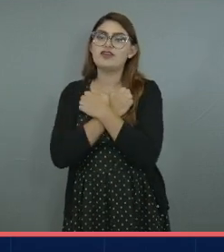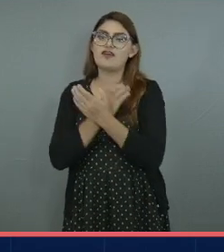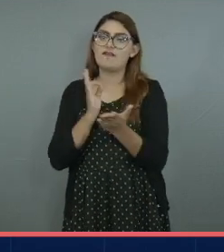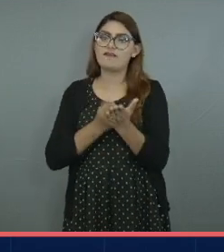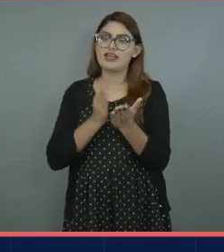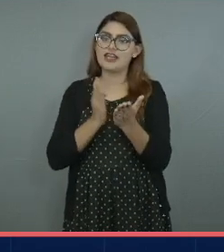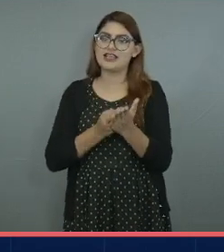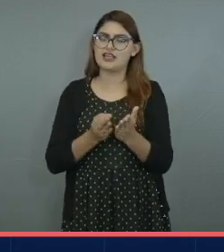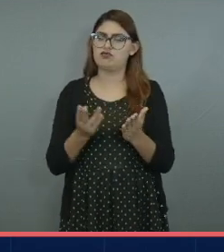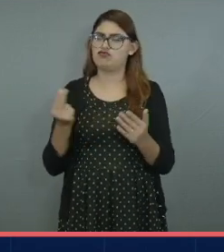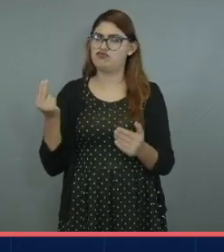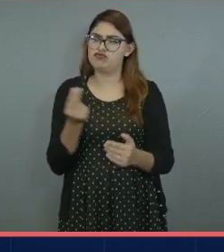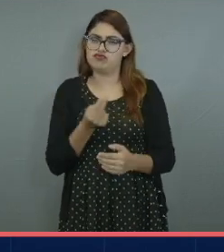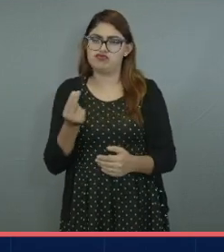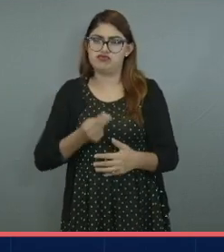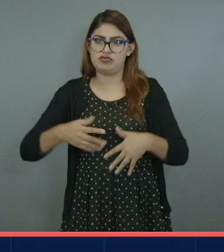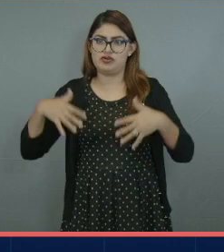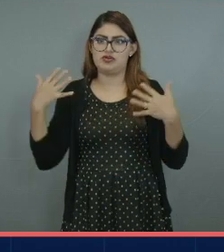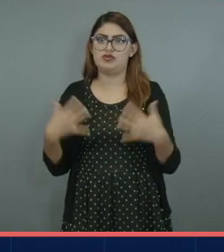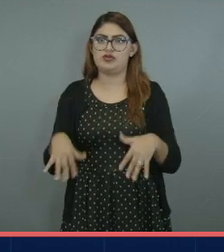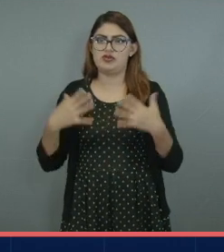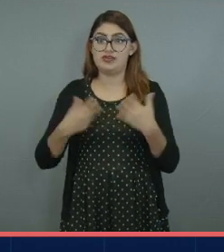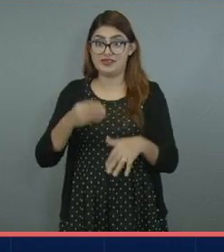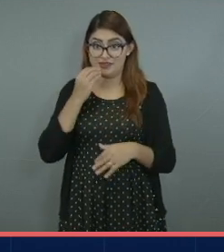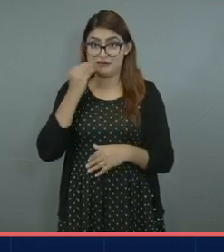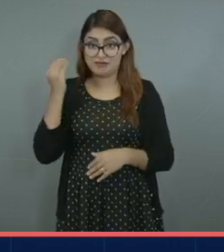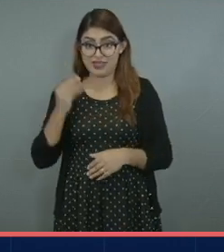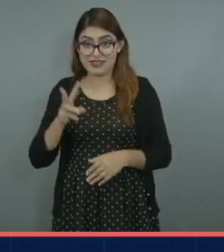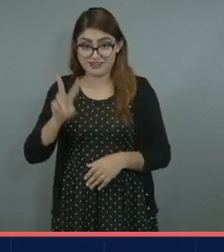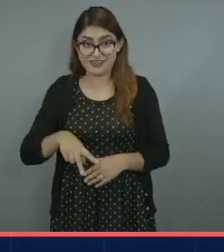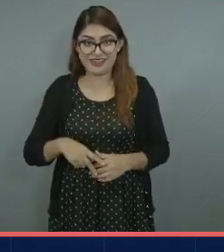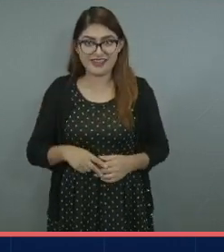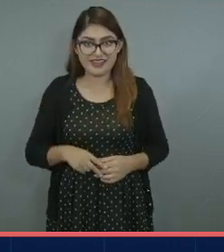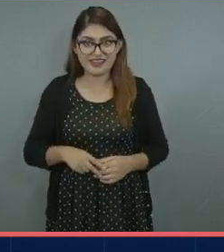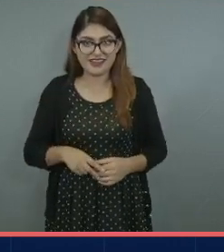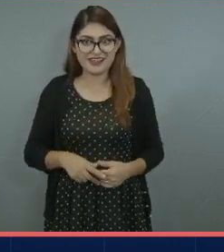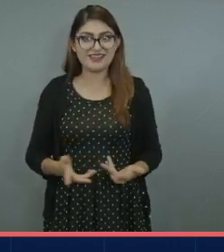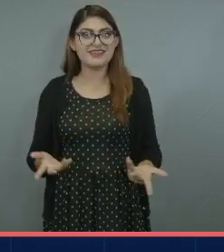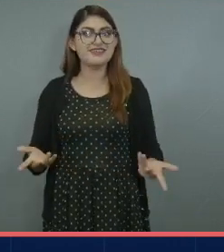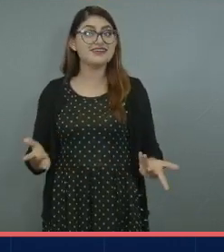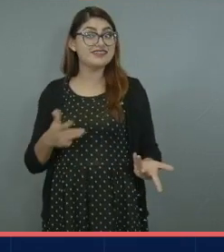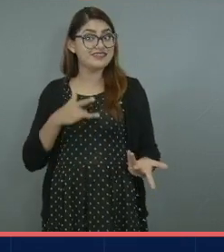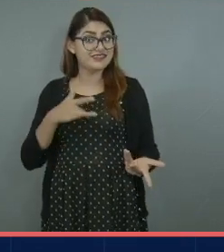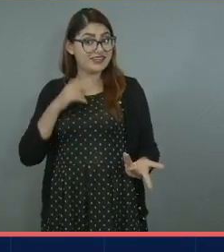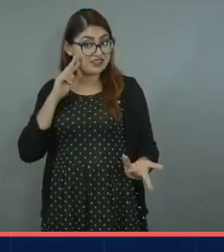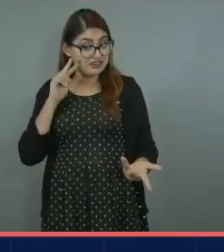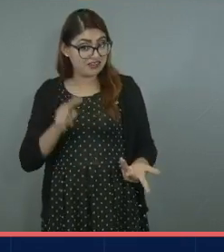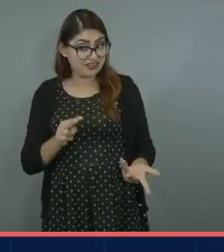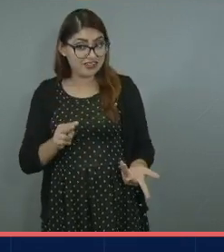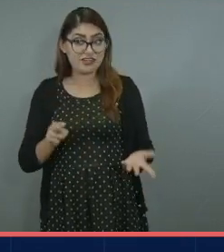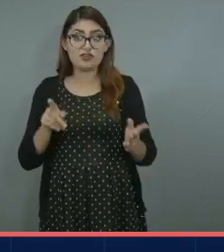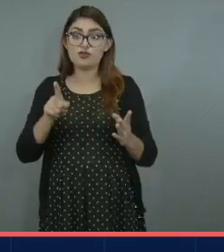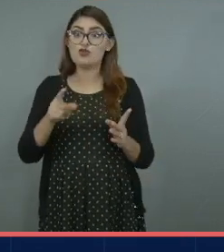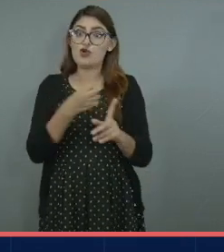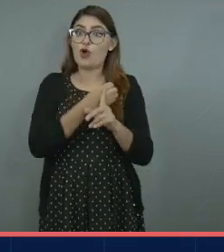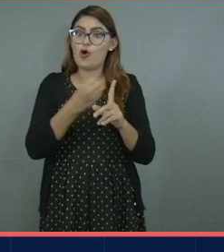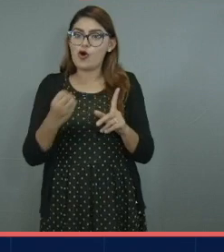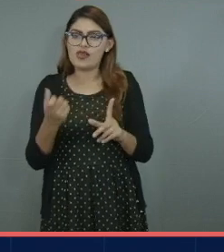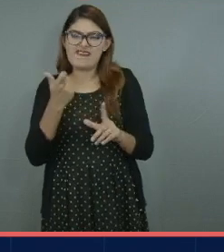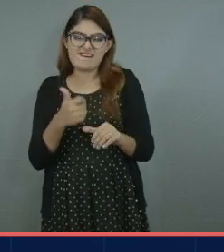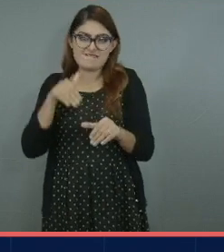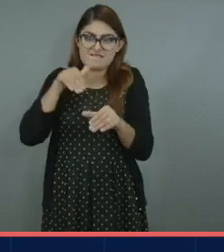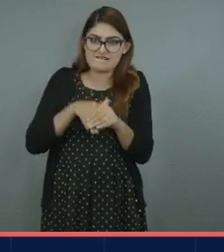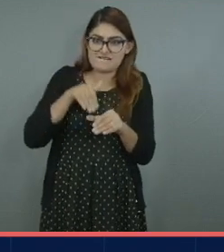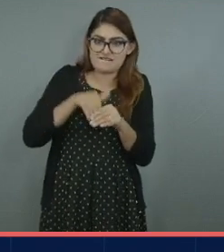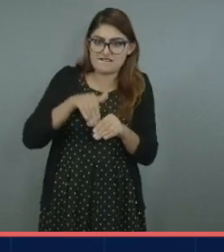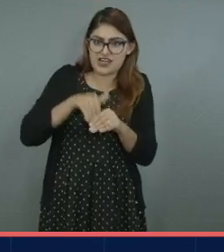simple y sencillamente maravillosa? ¿Ya viste cómo teniendo orden, ahorrando y